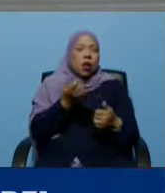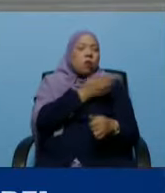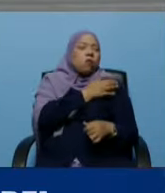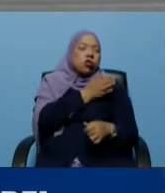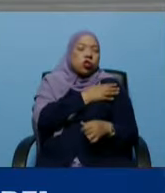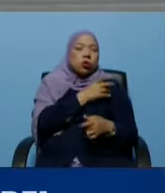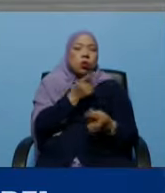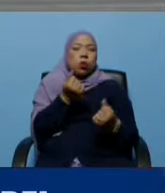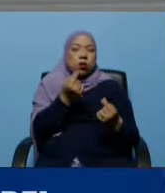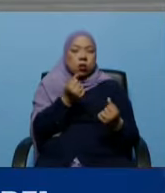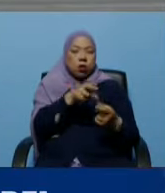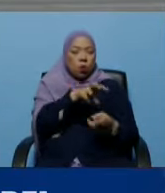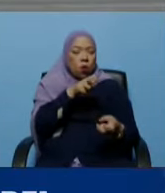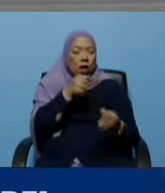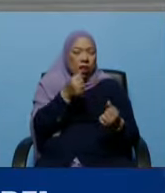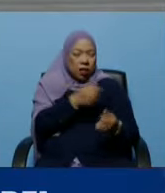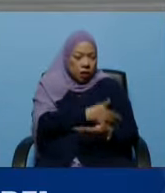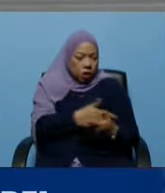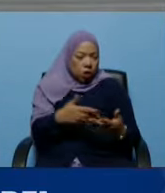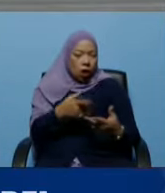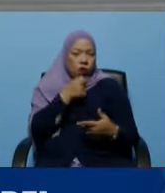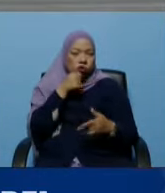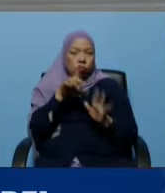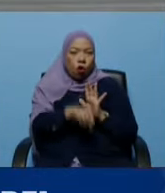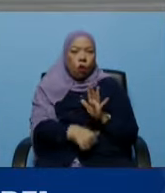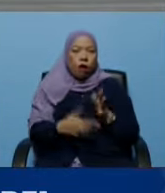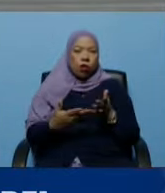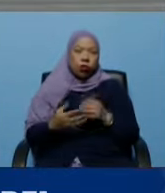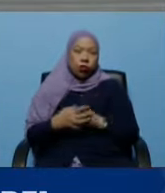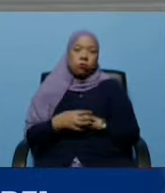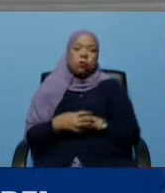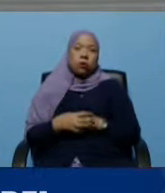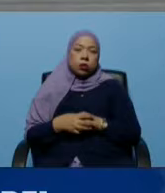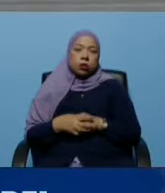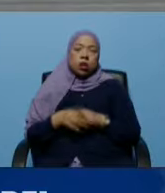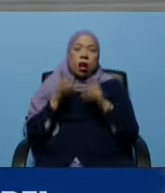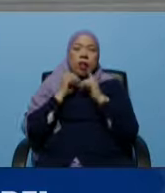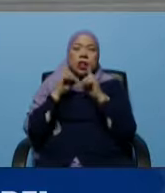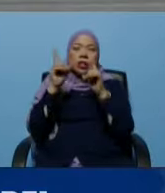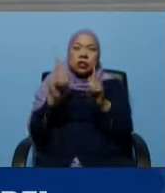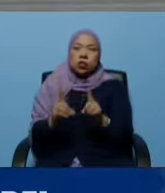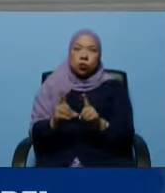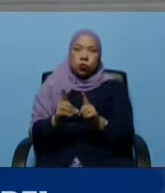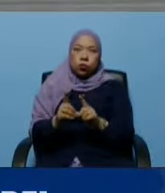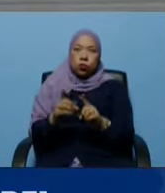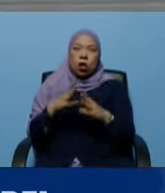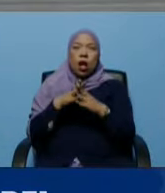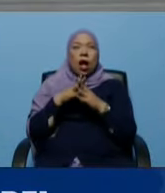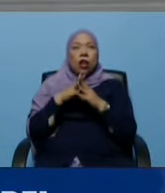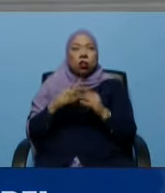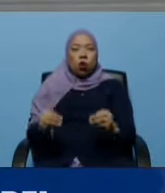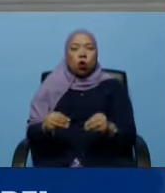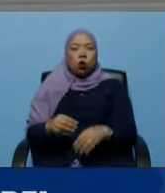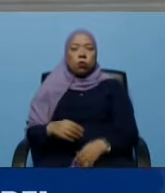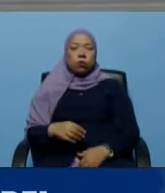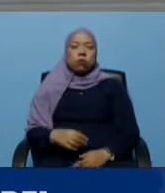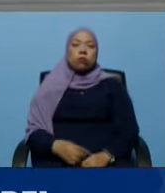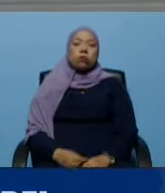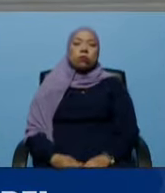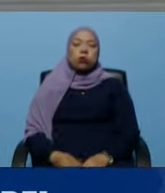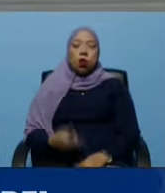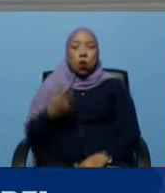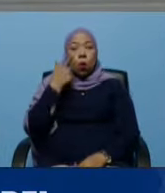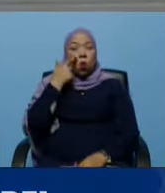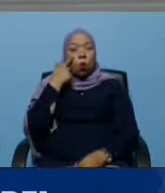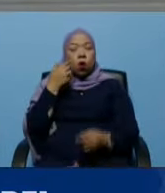allá para chuparle la sangre al pueblo. Estoy decidido a todo y ya veo los